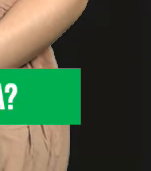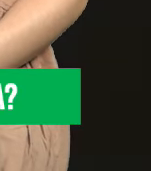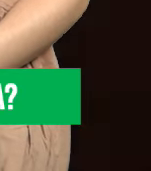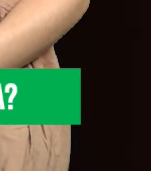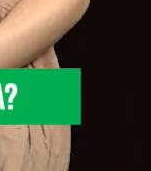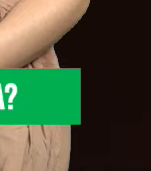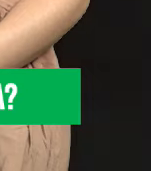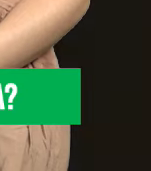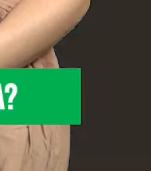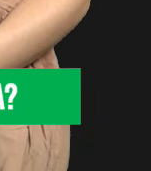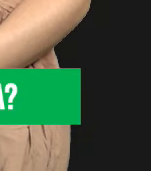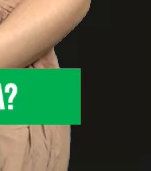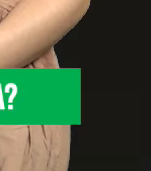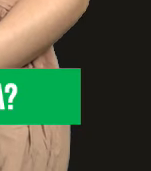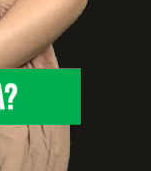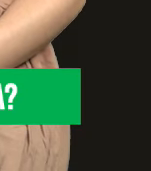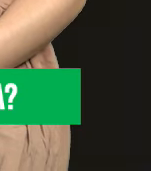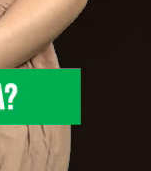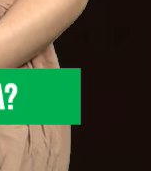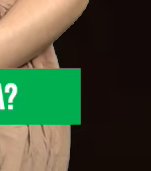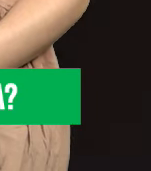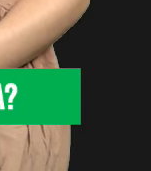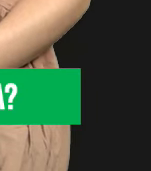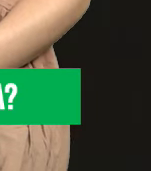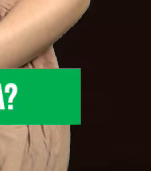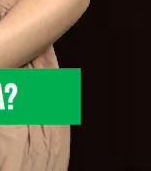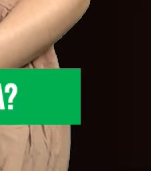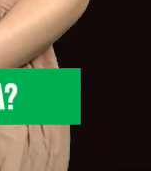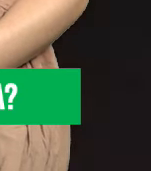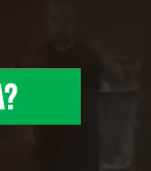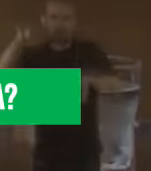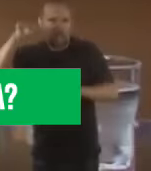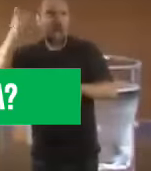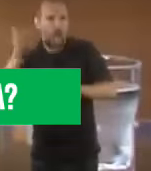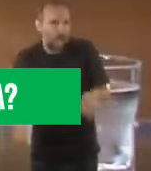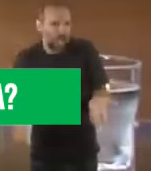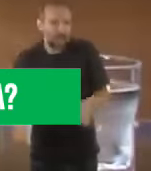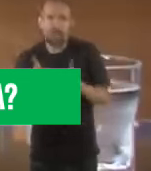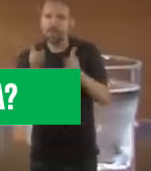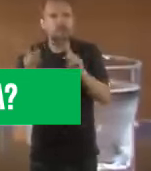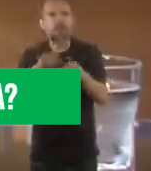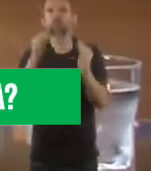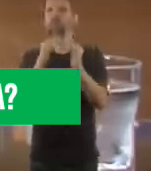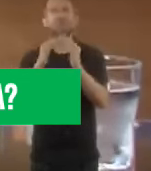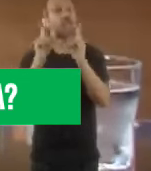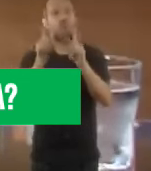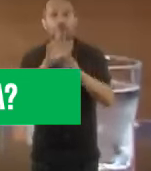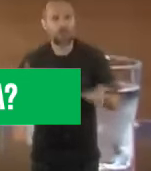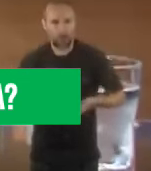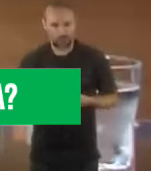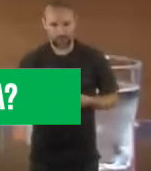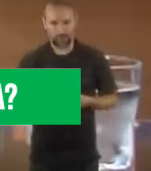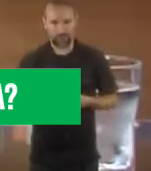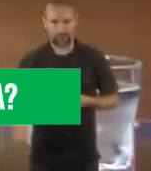recién, uno de los artífices de la mayor deuda, que incluso el mayor préstamo que incluso el FMI en toda su historia ha